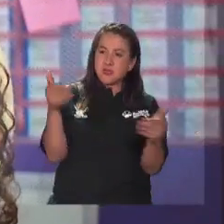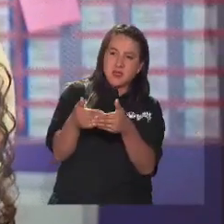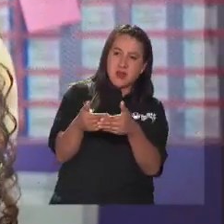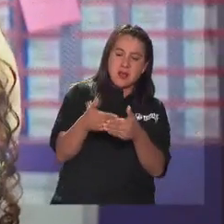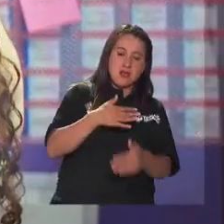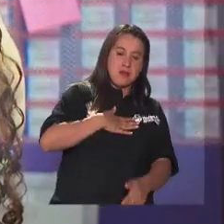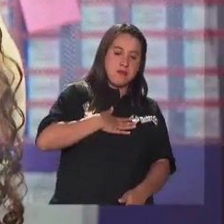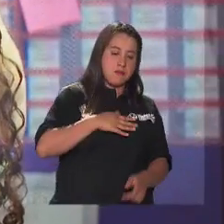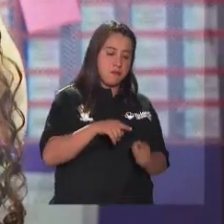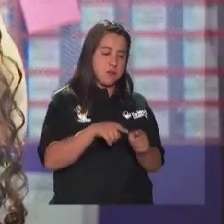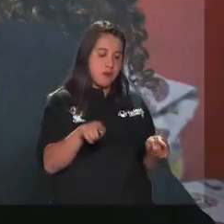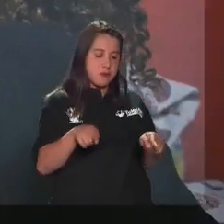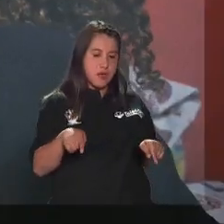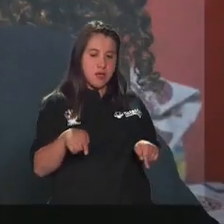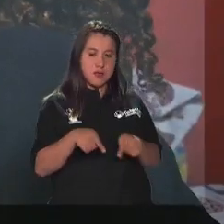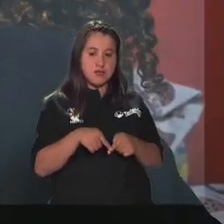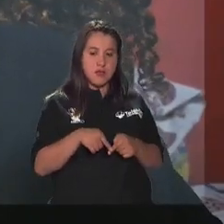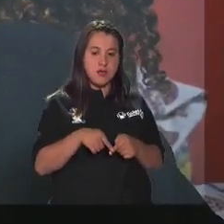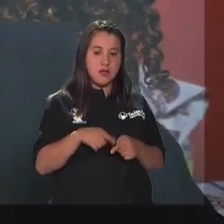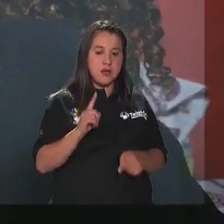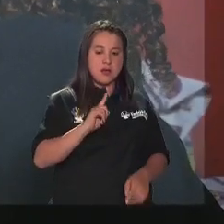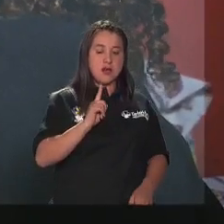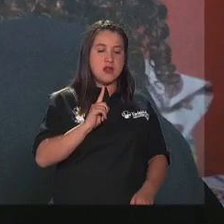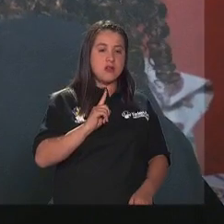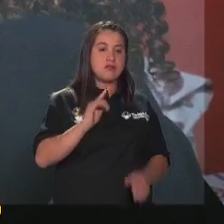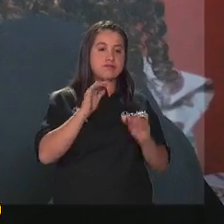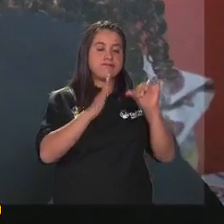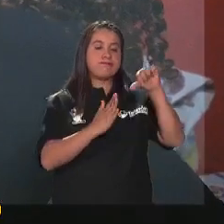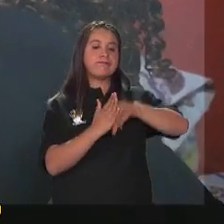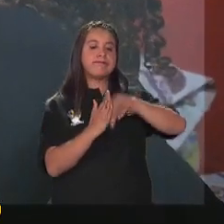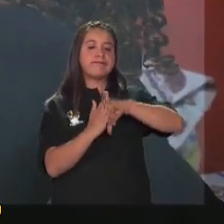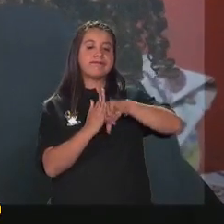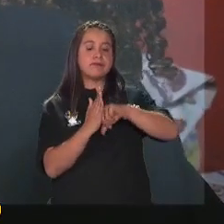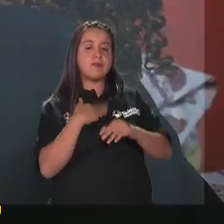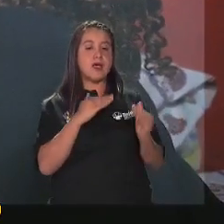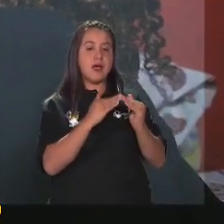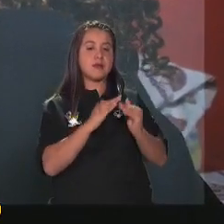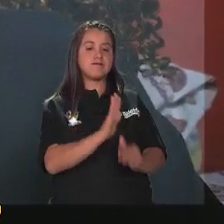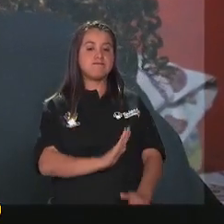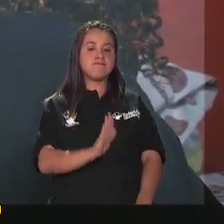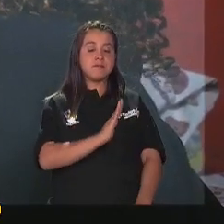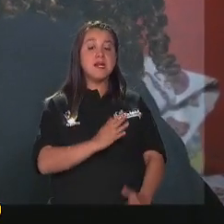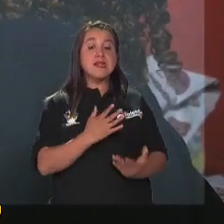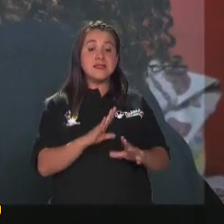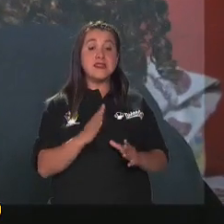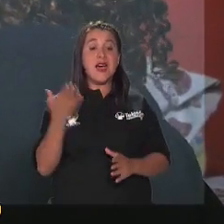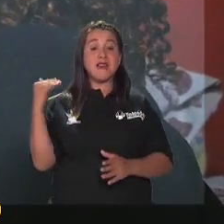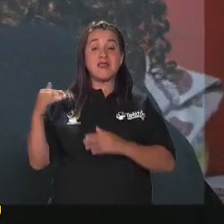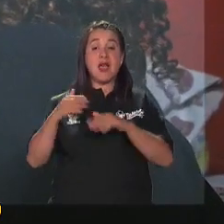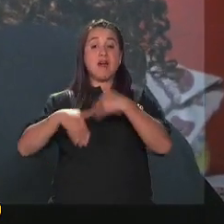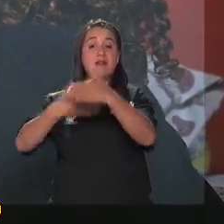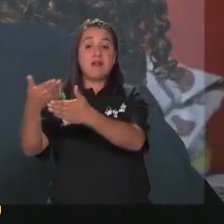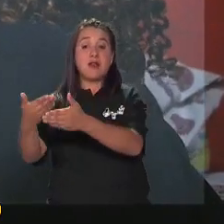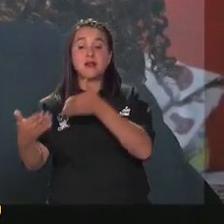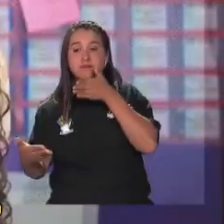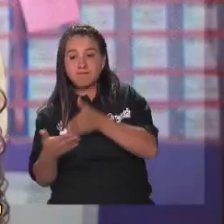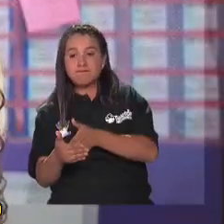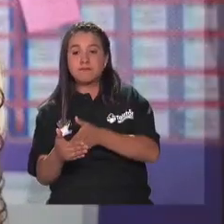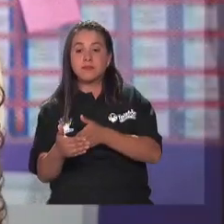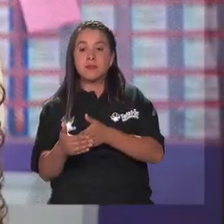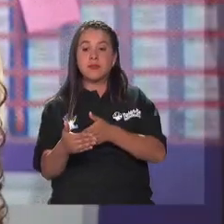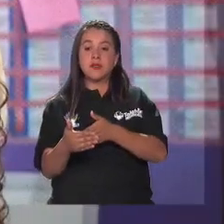pieza. No salía, no hacía nada. Y todos los avances que había logrado con tanto esfuerzo se vieron truncados